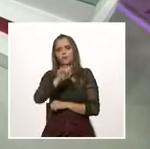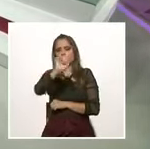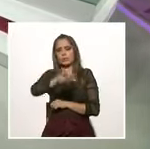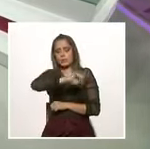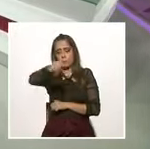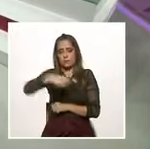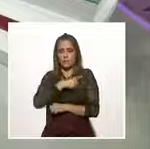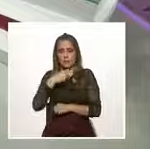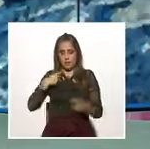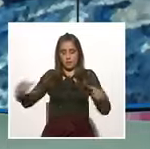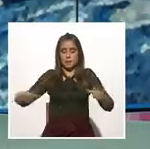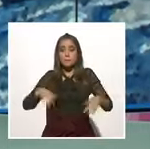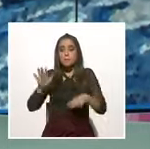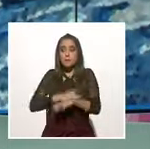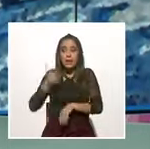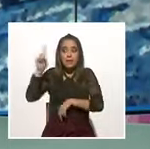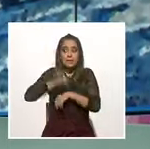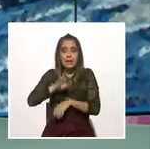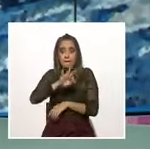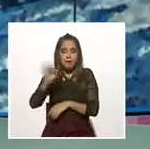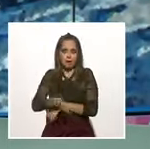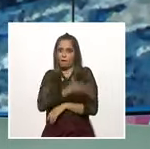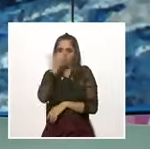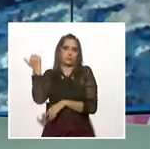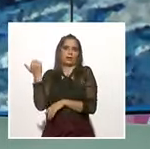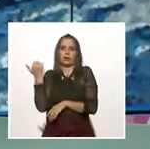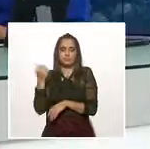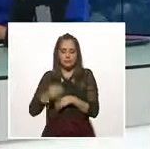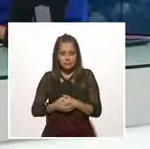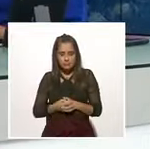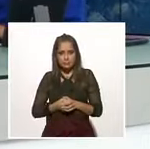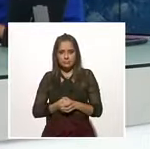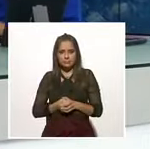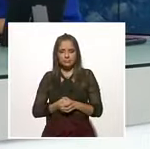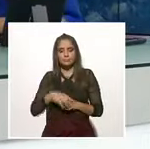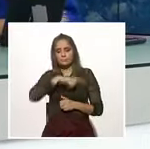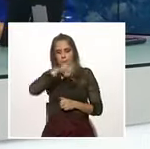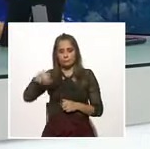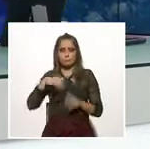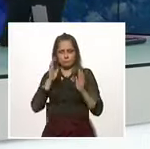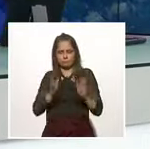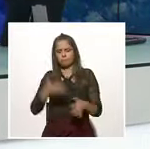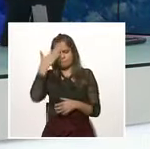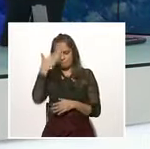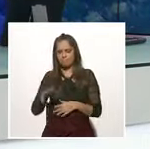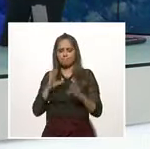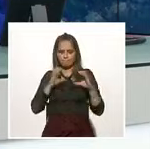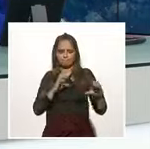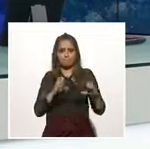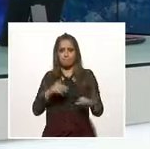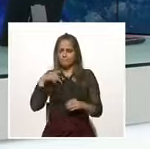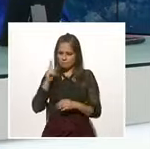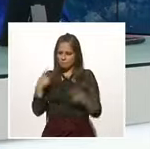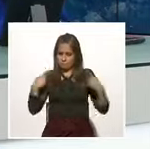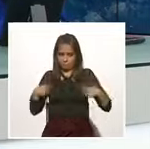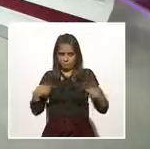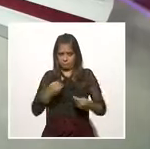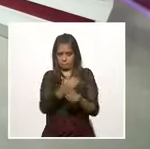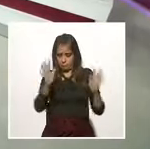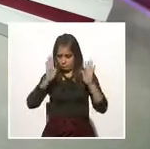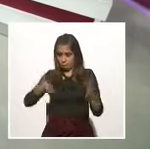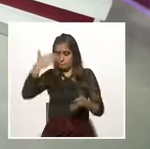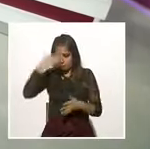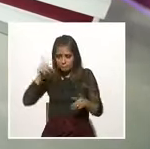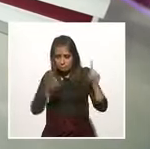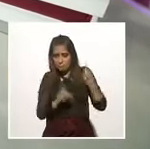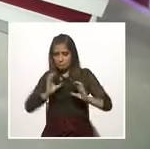para poder minimizar. ¿Qué es lo que ya más o menos hacemos? Pero ya lo hacemos bien, o sea, ya sabemos reaccionar o